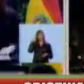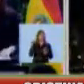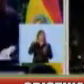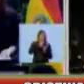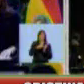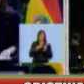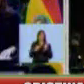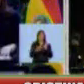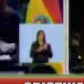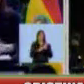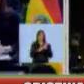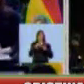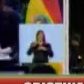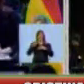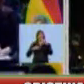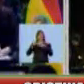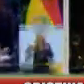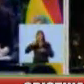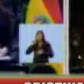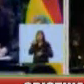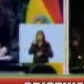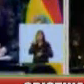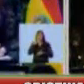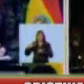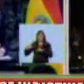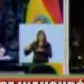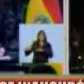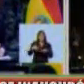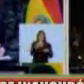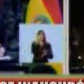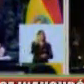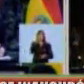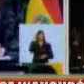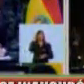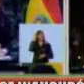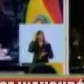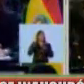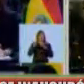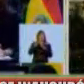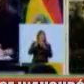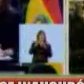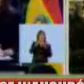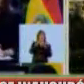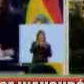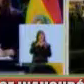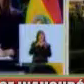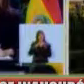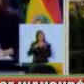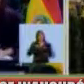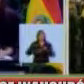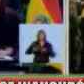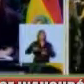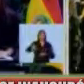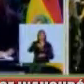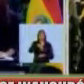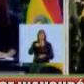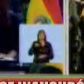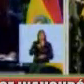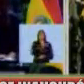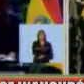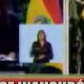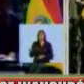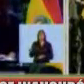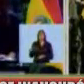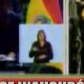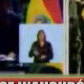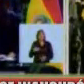comenzamos la construcción de este gasoducto de 48 kilómetros de extensión por eso Hoy